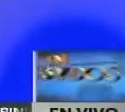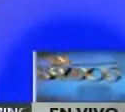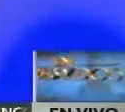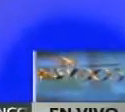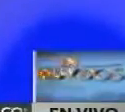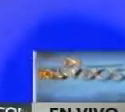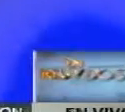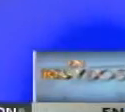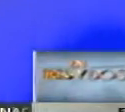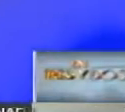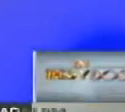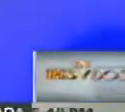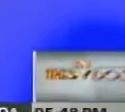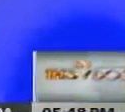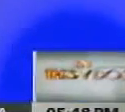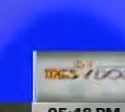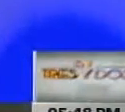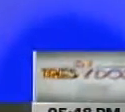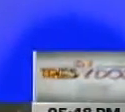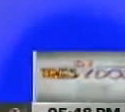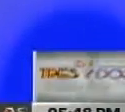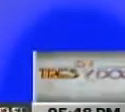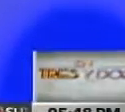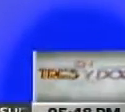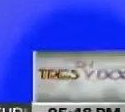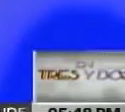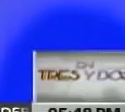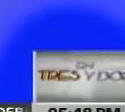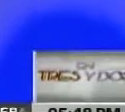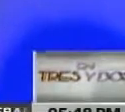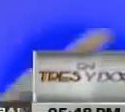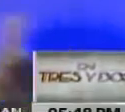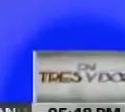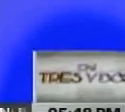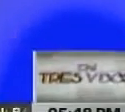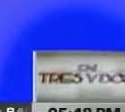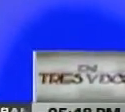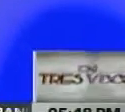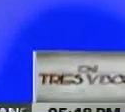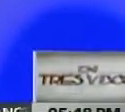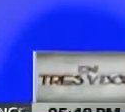al público venezolano a seguir sintonizando Venezolana de Televisión